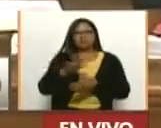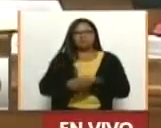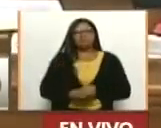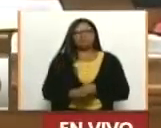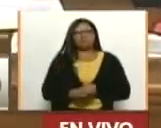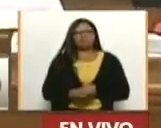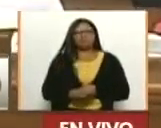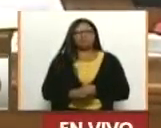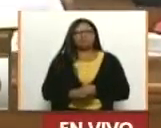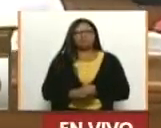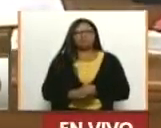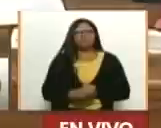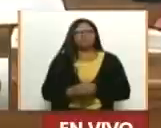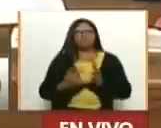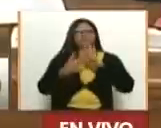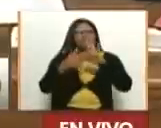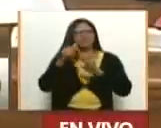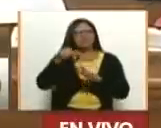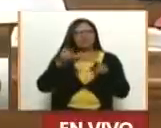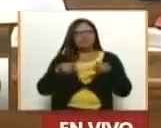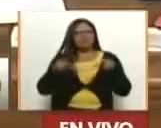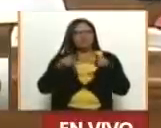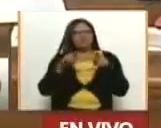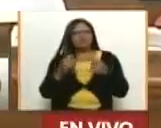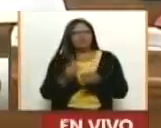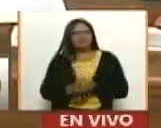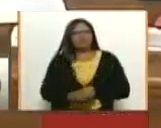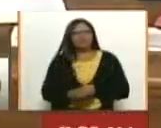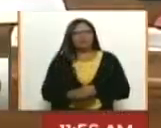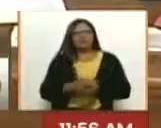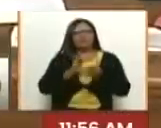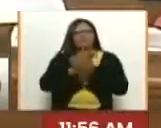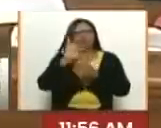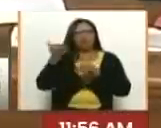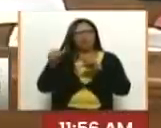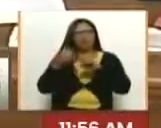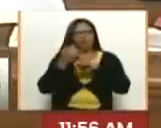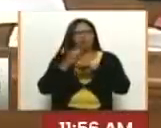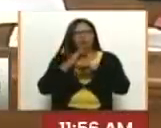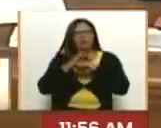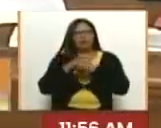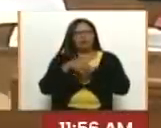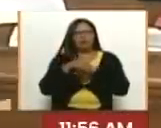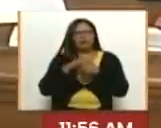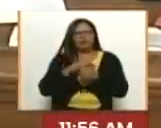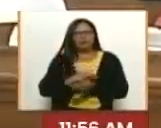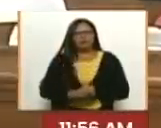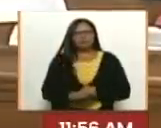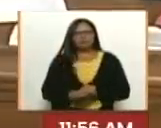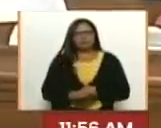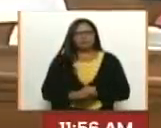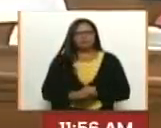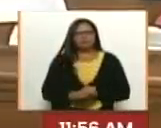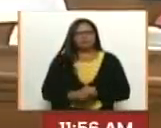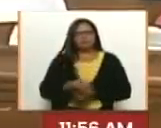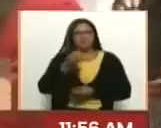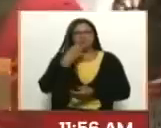presentes acá en el hemiciclo, compañero Jorge Rodríguez, presidente de la Asamblea, de la directiva. Bueno,